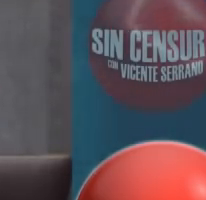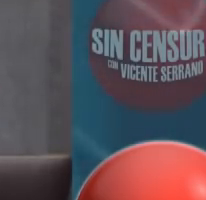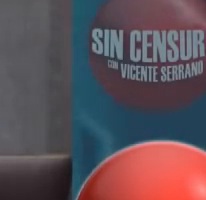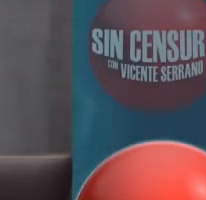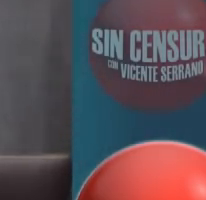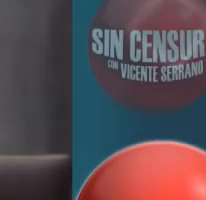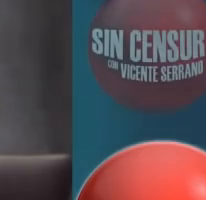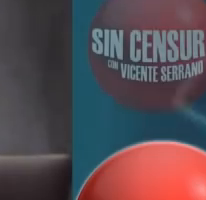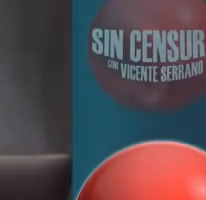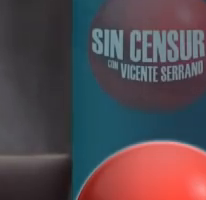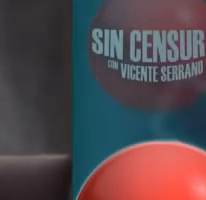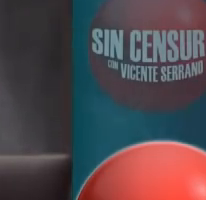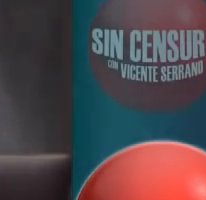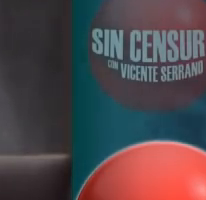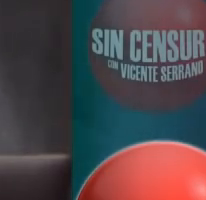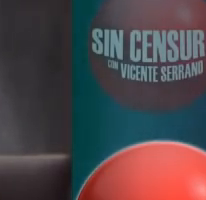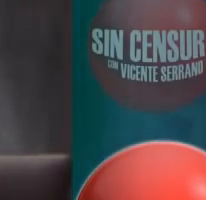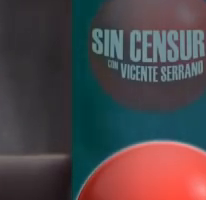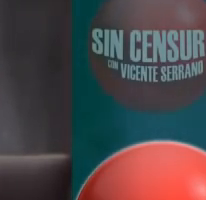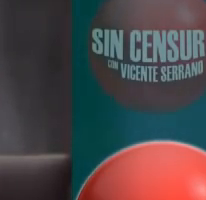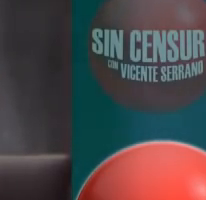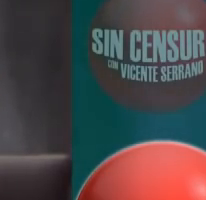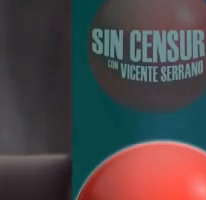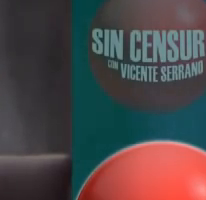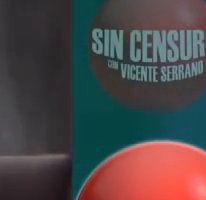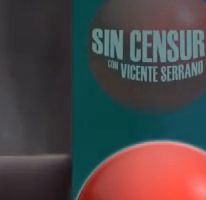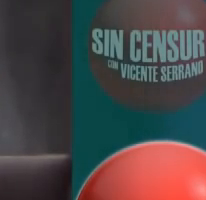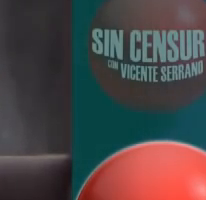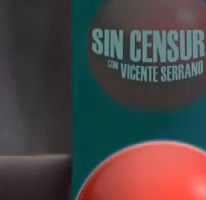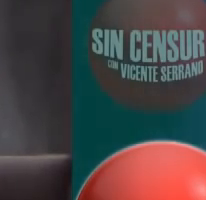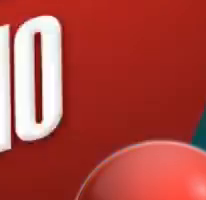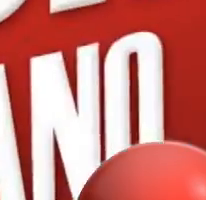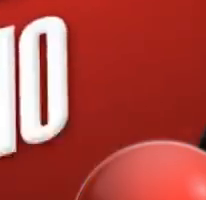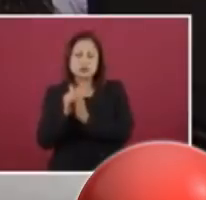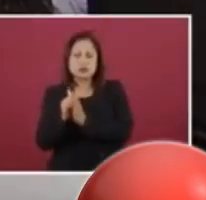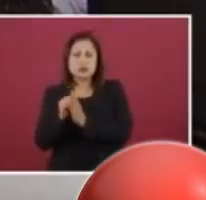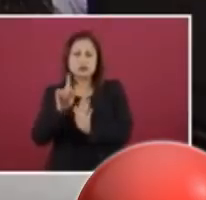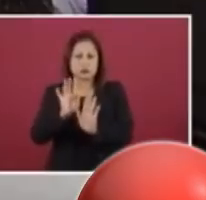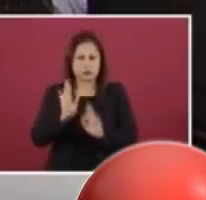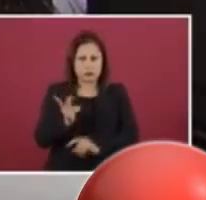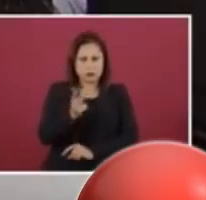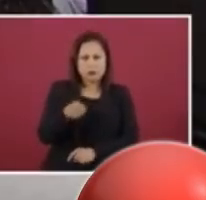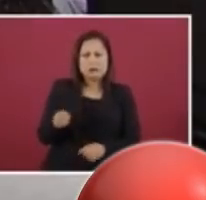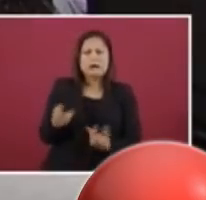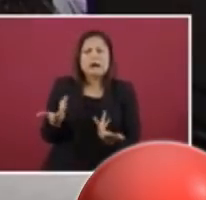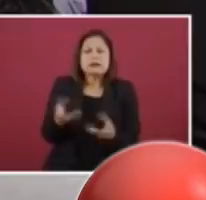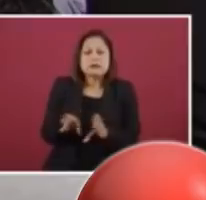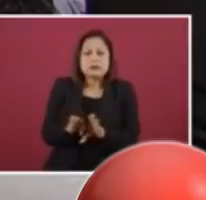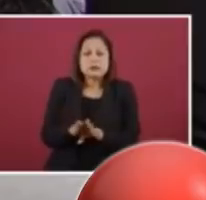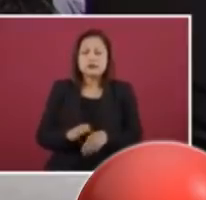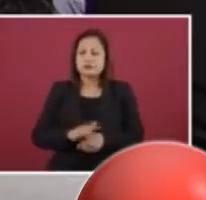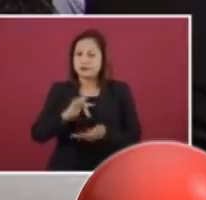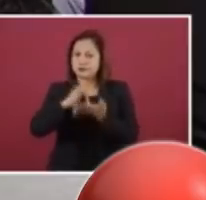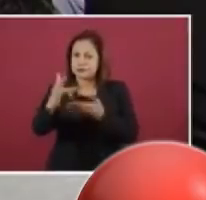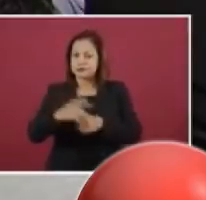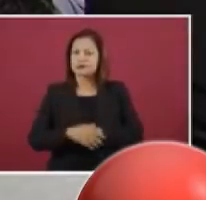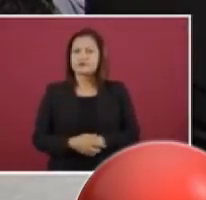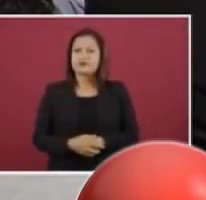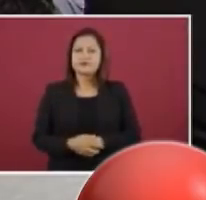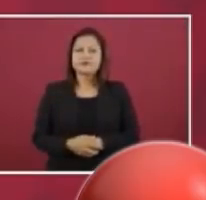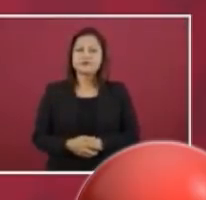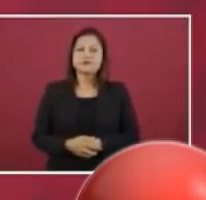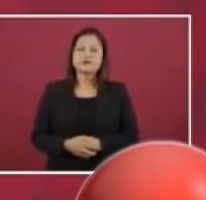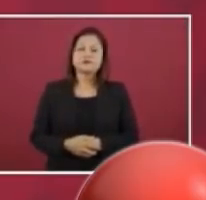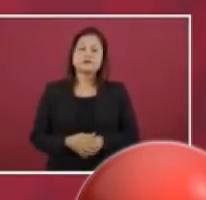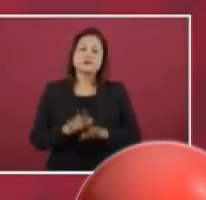Manuel López Obrador. ¿Te parece? Adelante, adelante, Toñito. Gracias. Bueno, hay